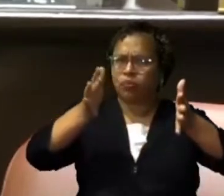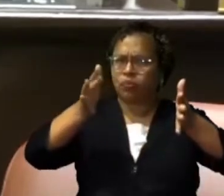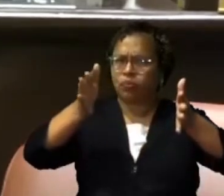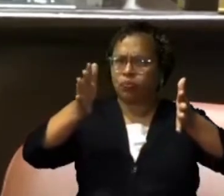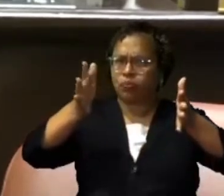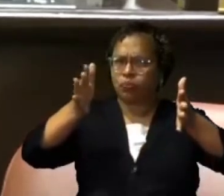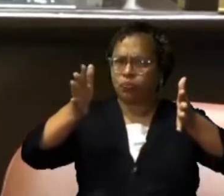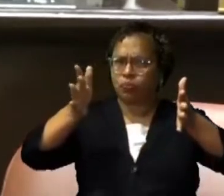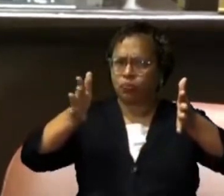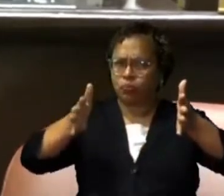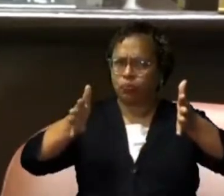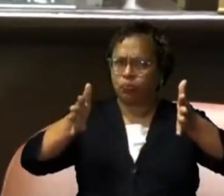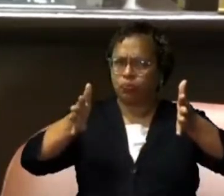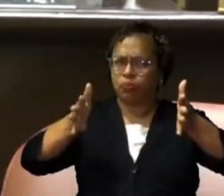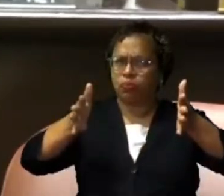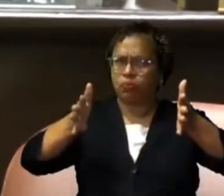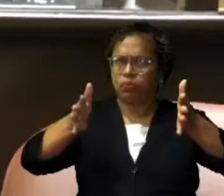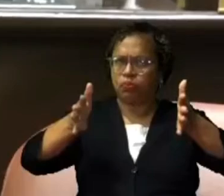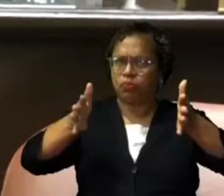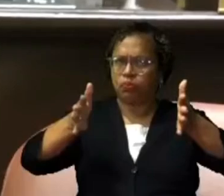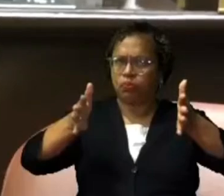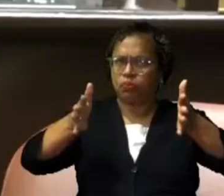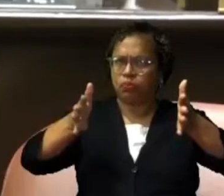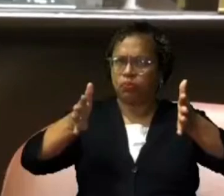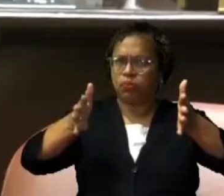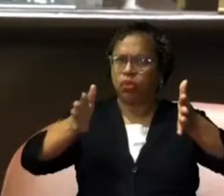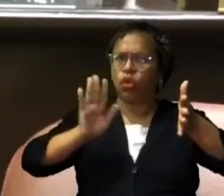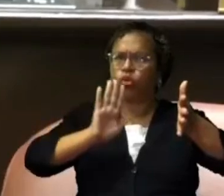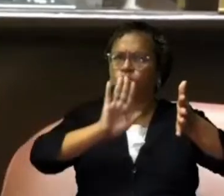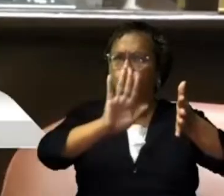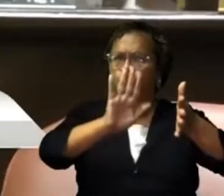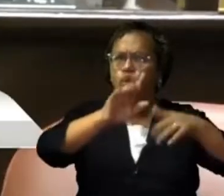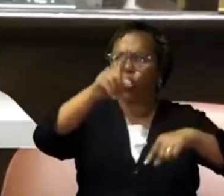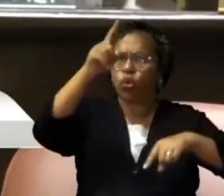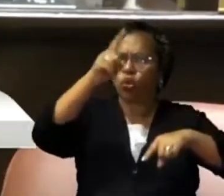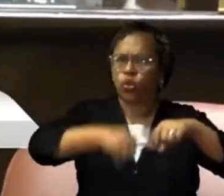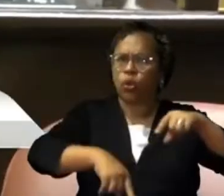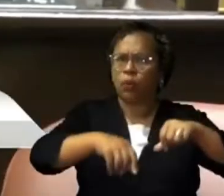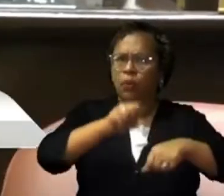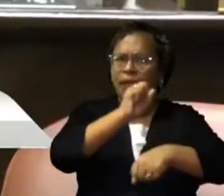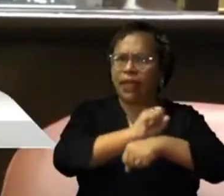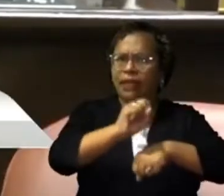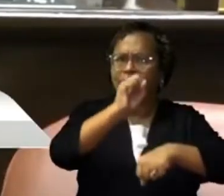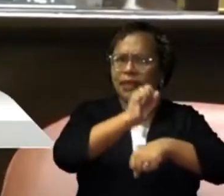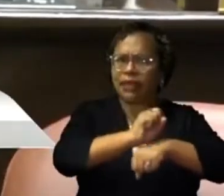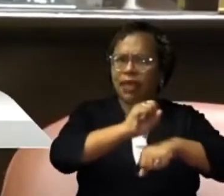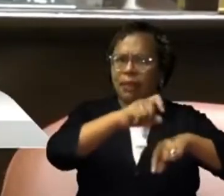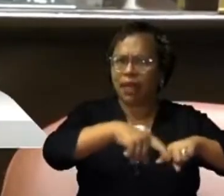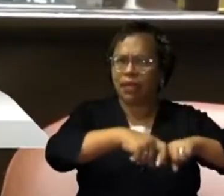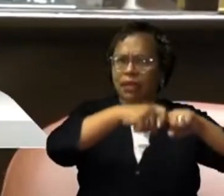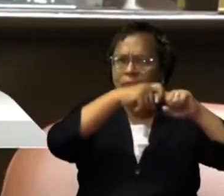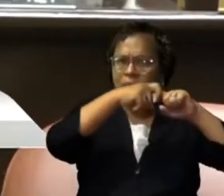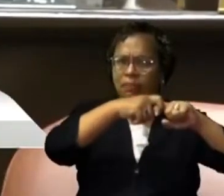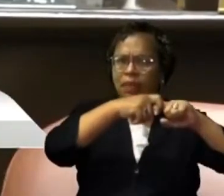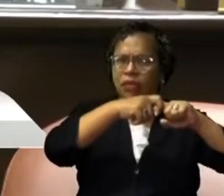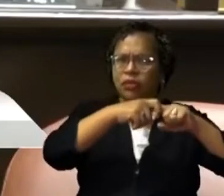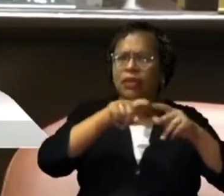de los 30 años? ¿A partir del momento de la condena o a partir del cumplimiento de la condena?